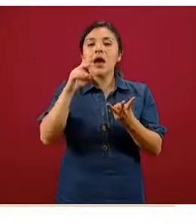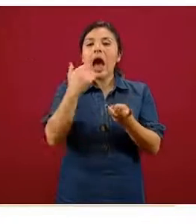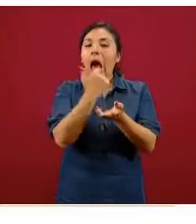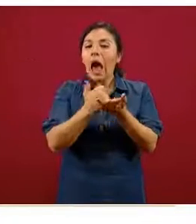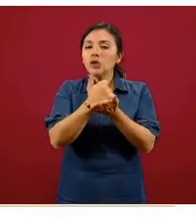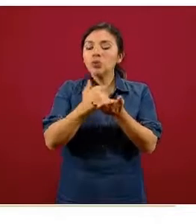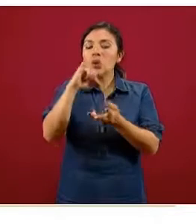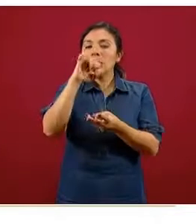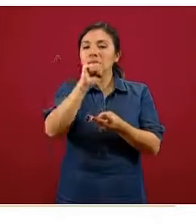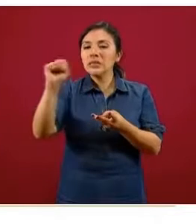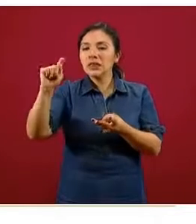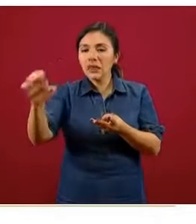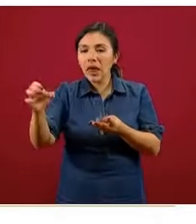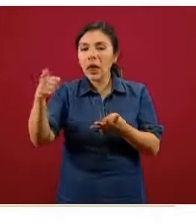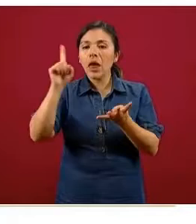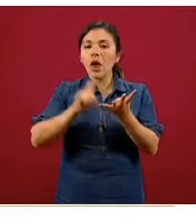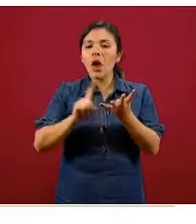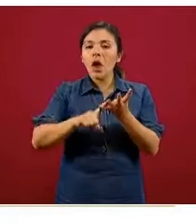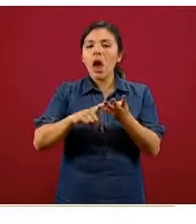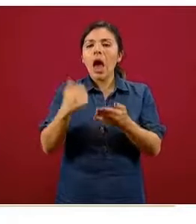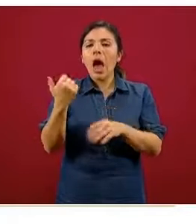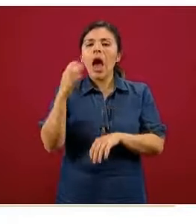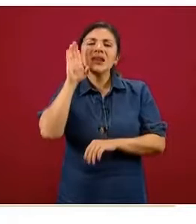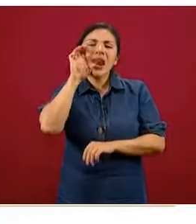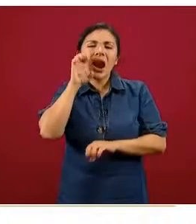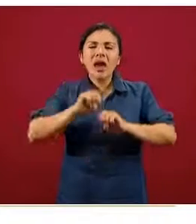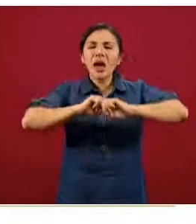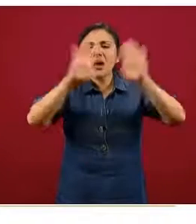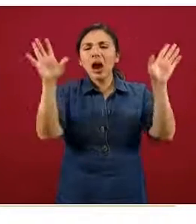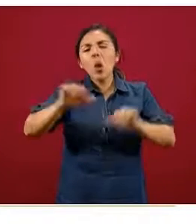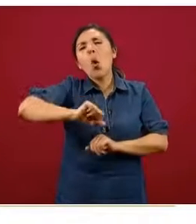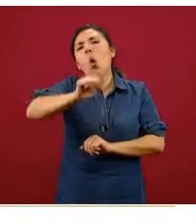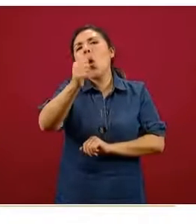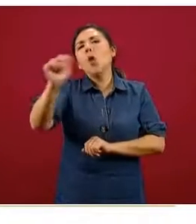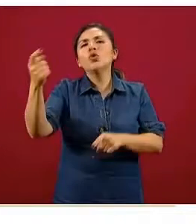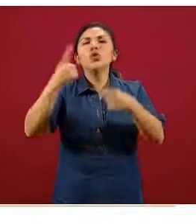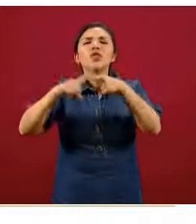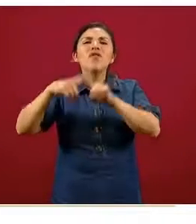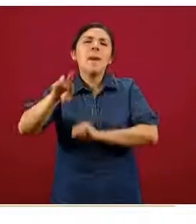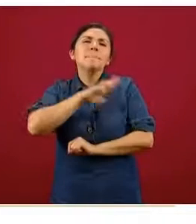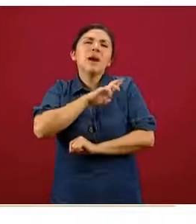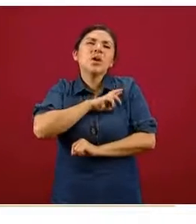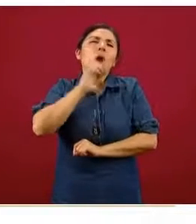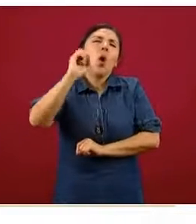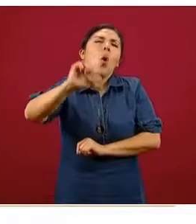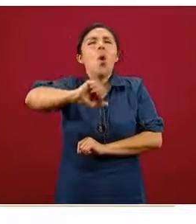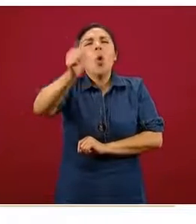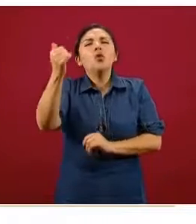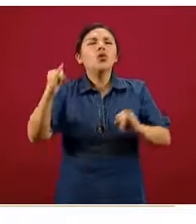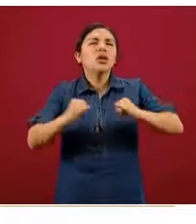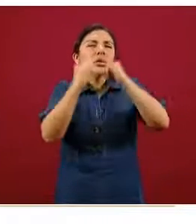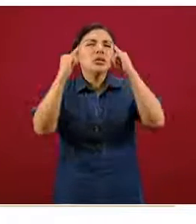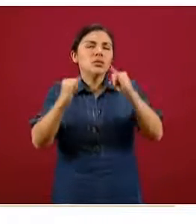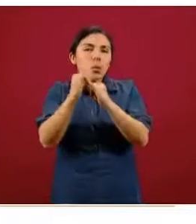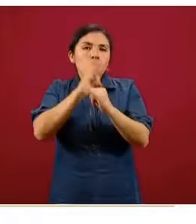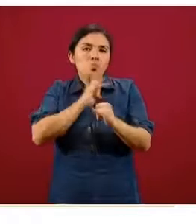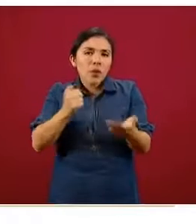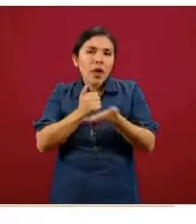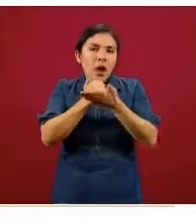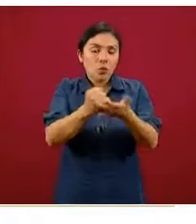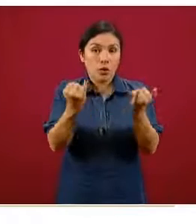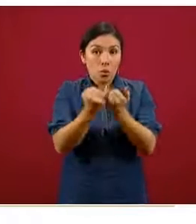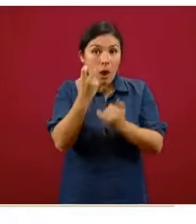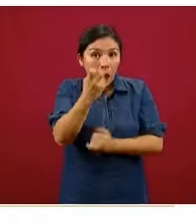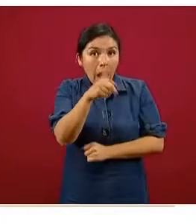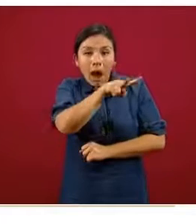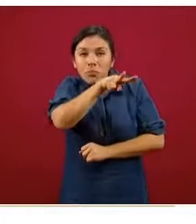azul, el ISSSTE y en un color naranja claro, otras o la suma de otras instituciones que pueden haber. Esto nos va